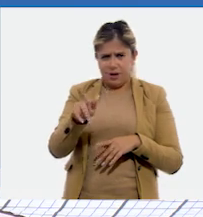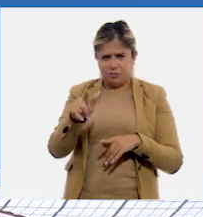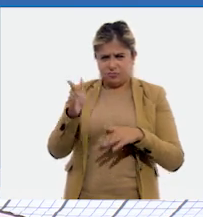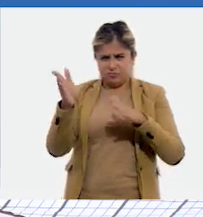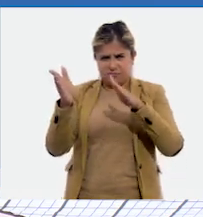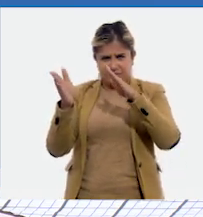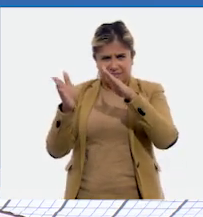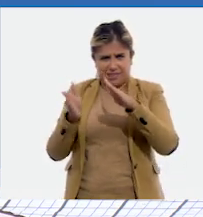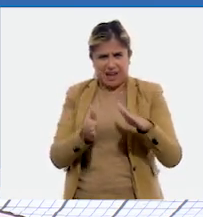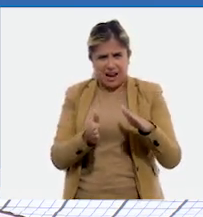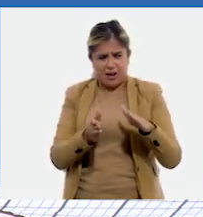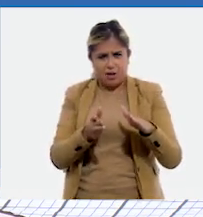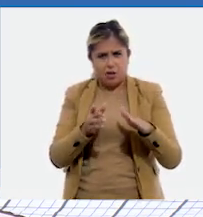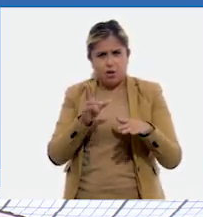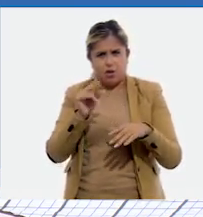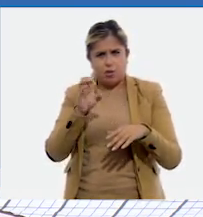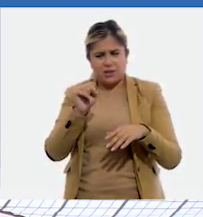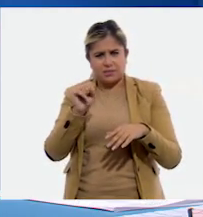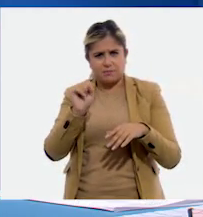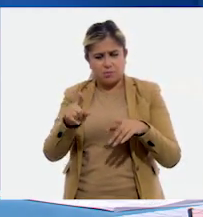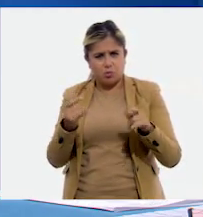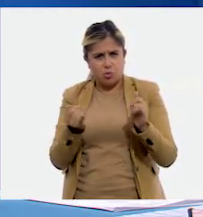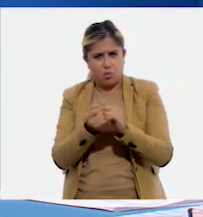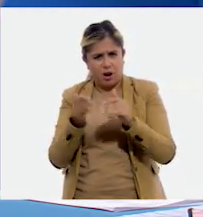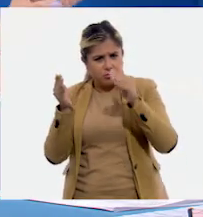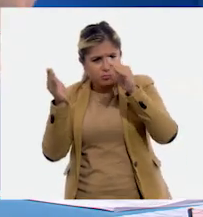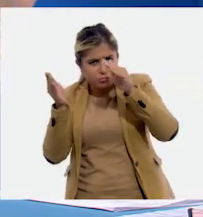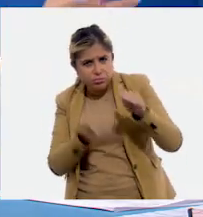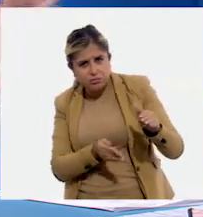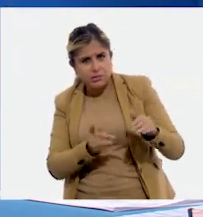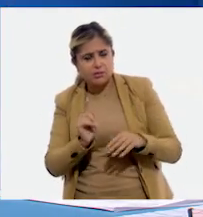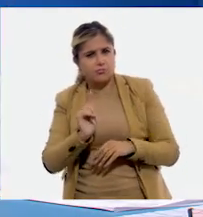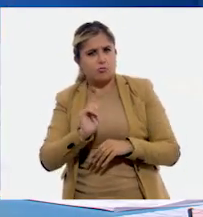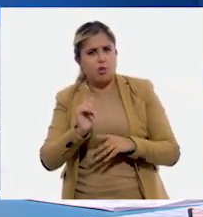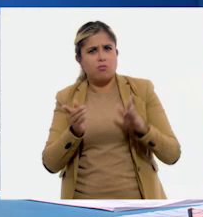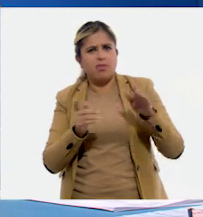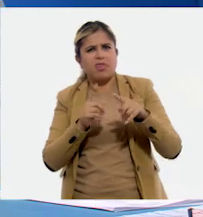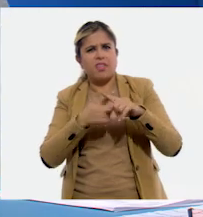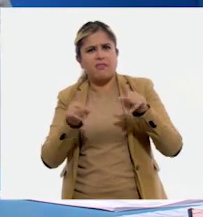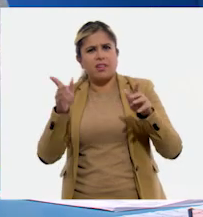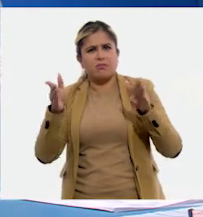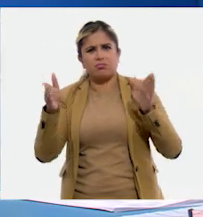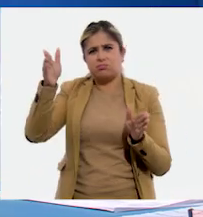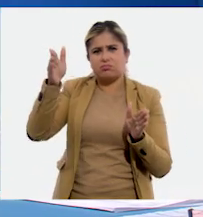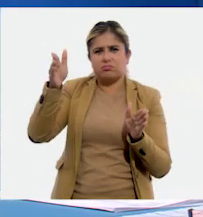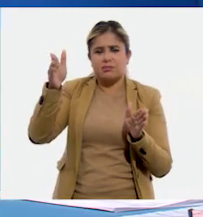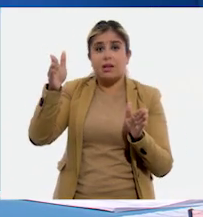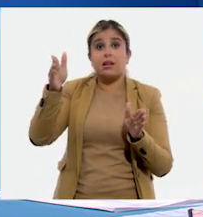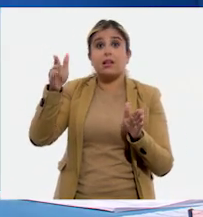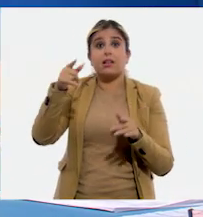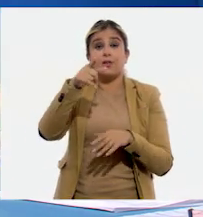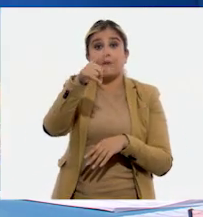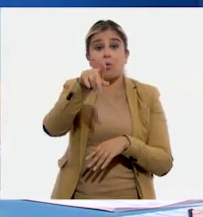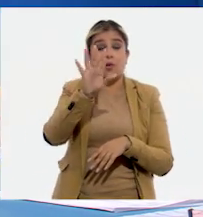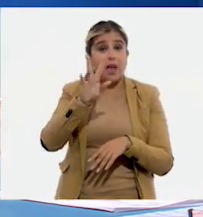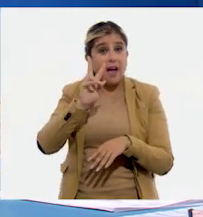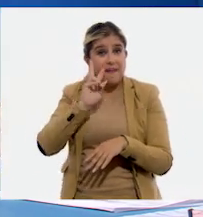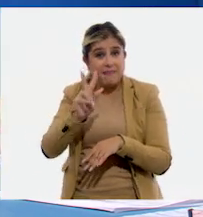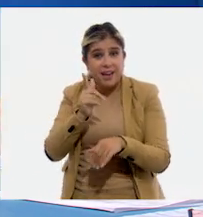diagonales no son perpendiculares. Muy buena observación. Han identificado